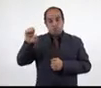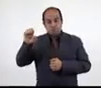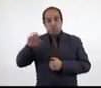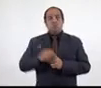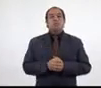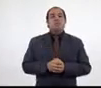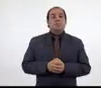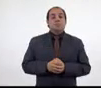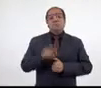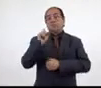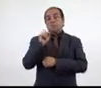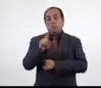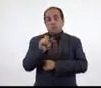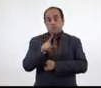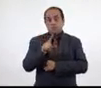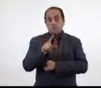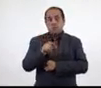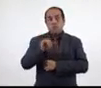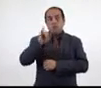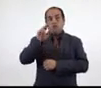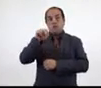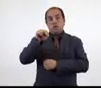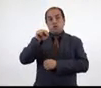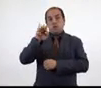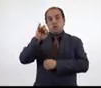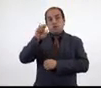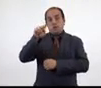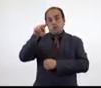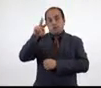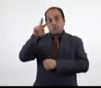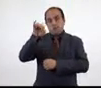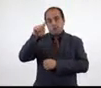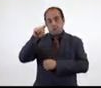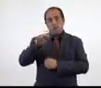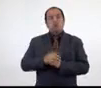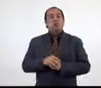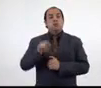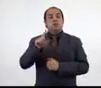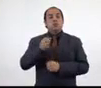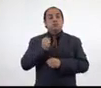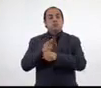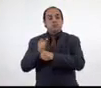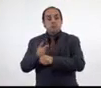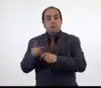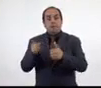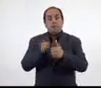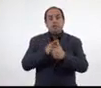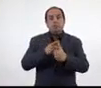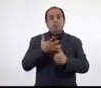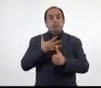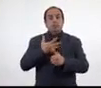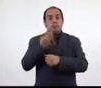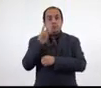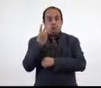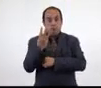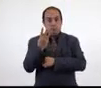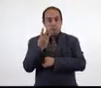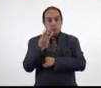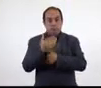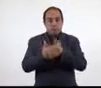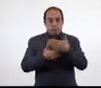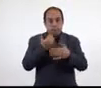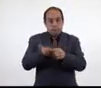ISSSTE, así como el Infonavit, ya que hemos detectado que principalmente existen tres